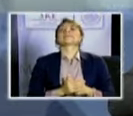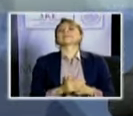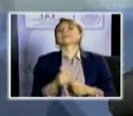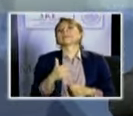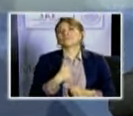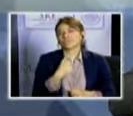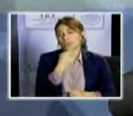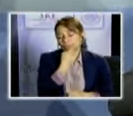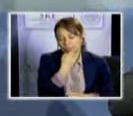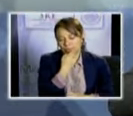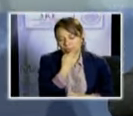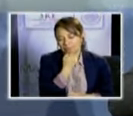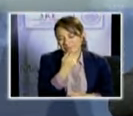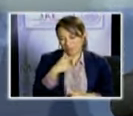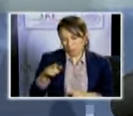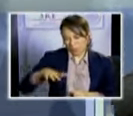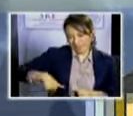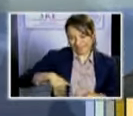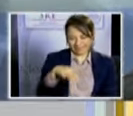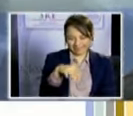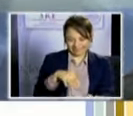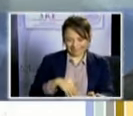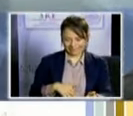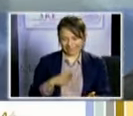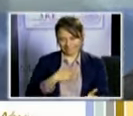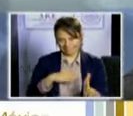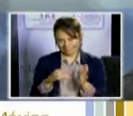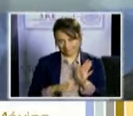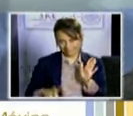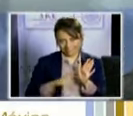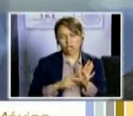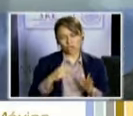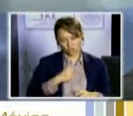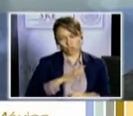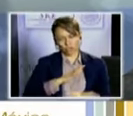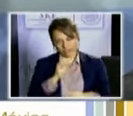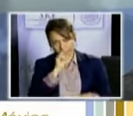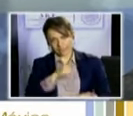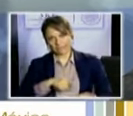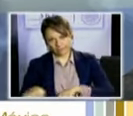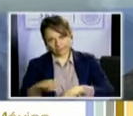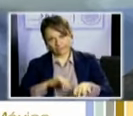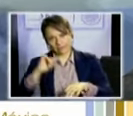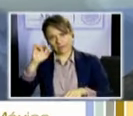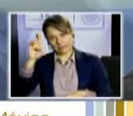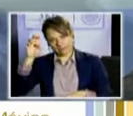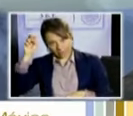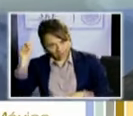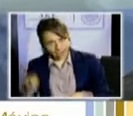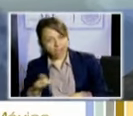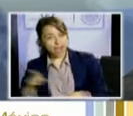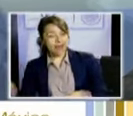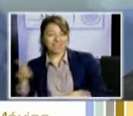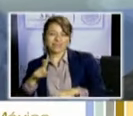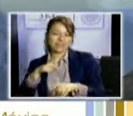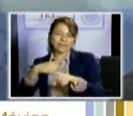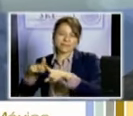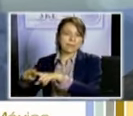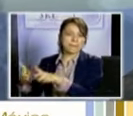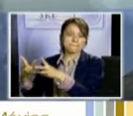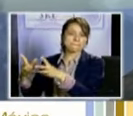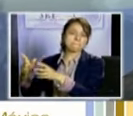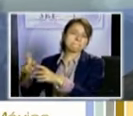mi breve currícula, he trabajado en Irán. Ahora, en todos los países musulmanes, no solo